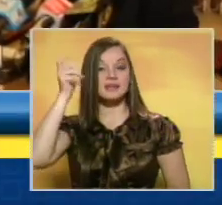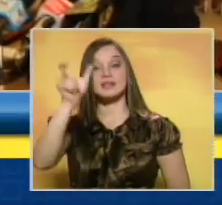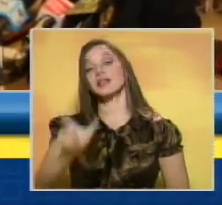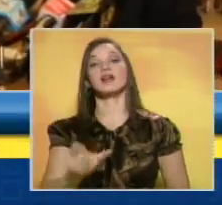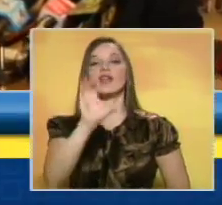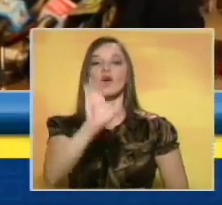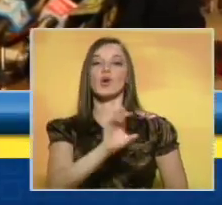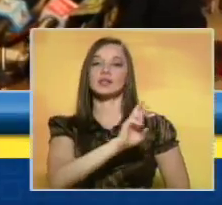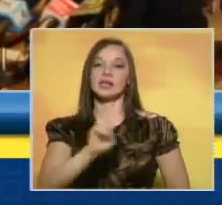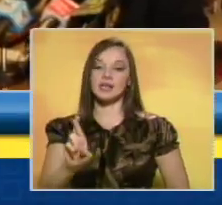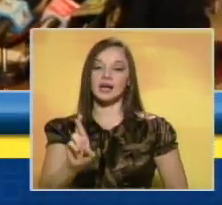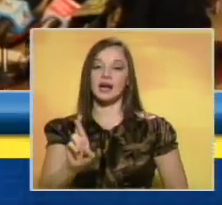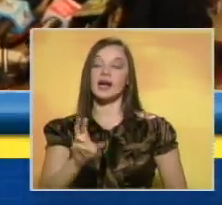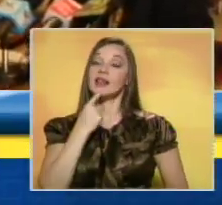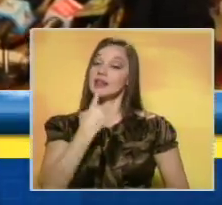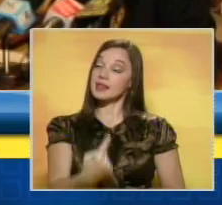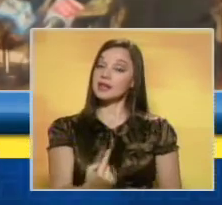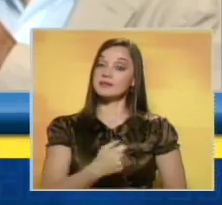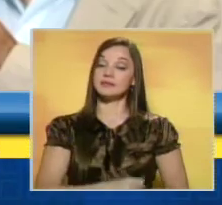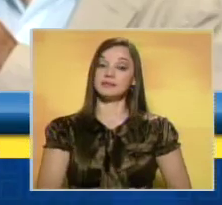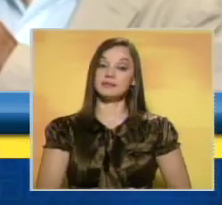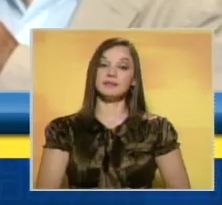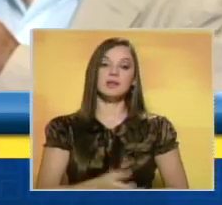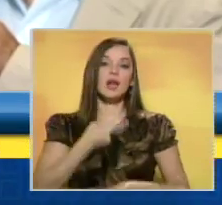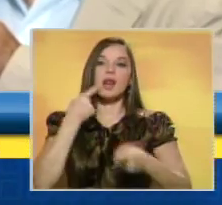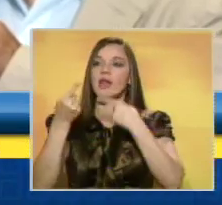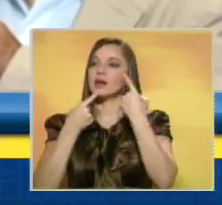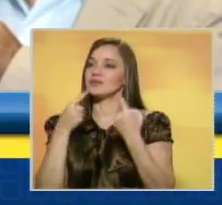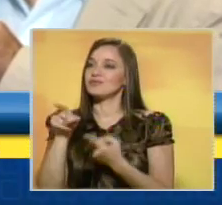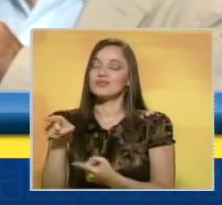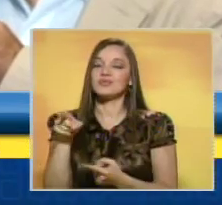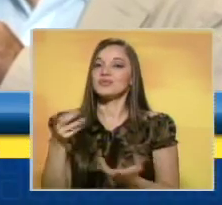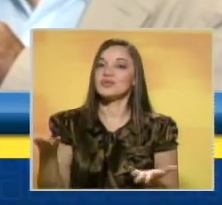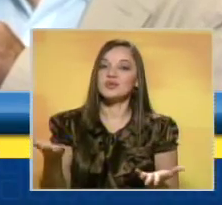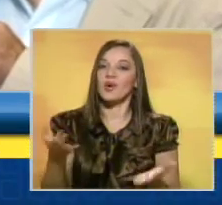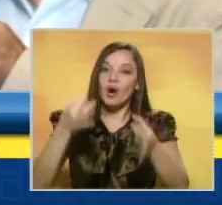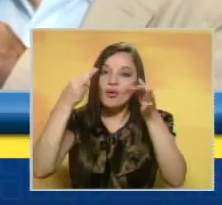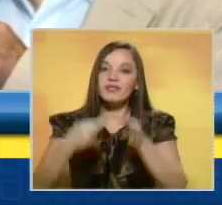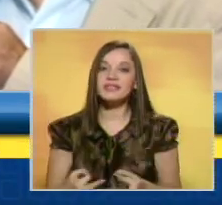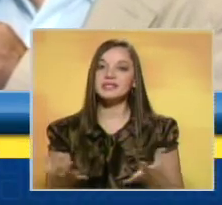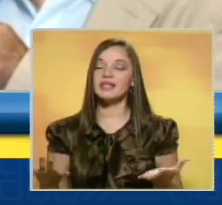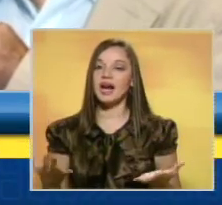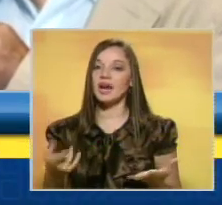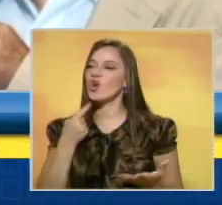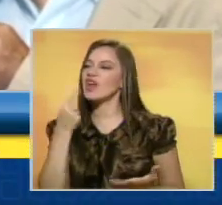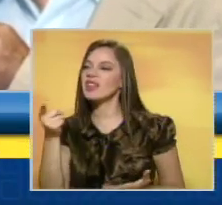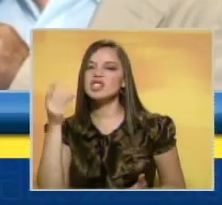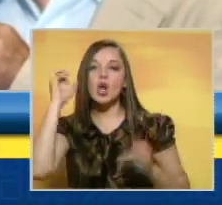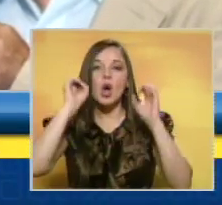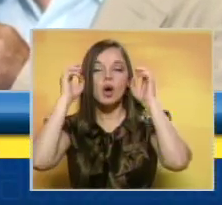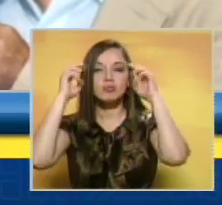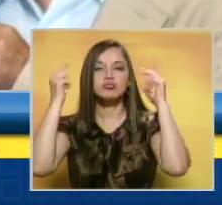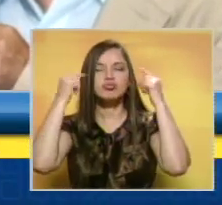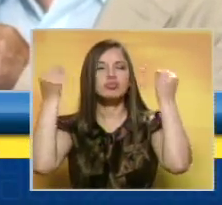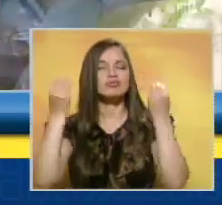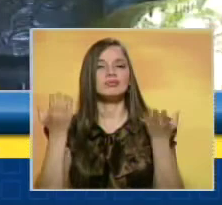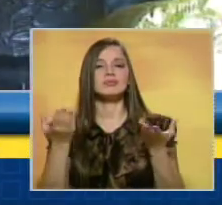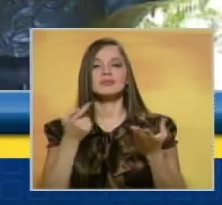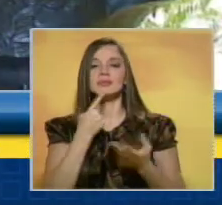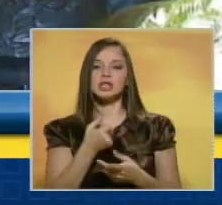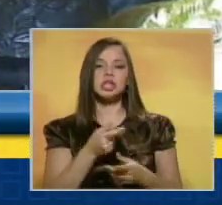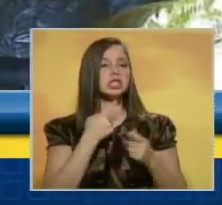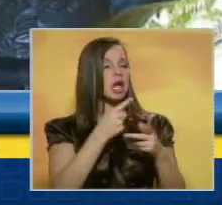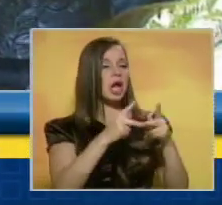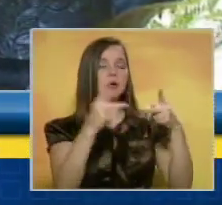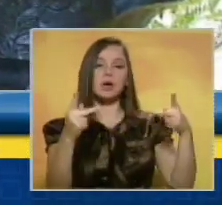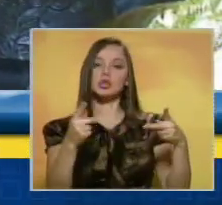señaló que la medida obedece a que las declaraciones no reflejan el punto de vista oficial. Picado había señalado al diario que estaba de acuerdo